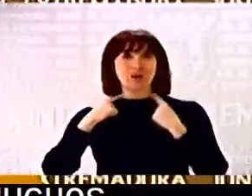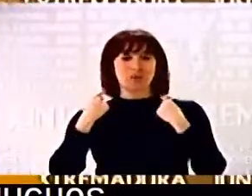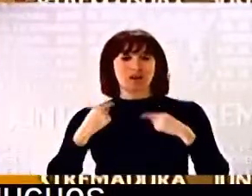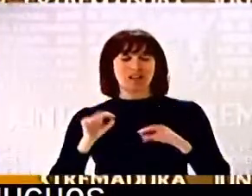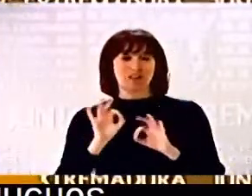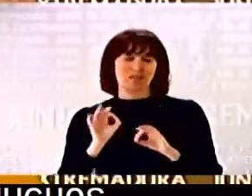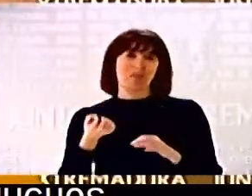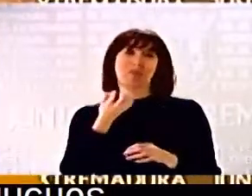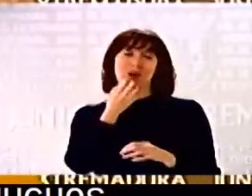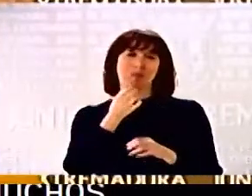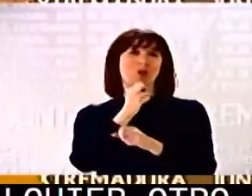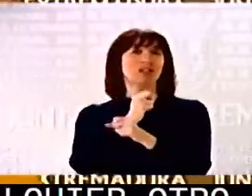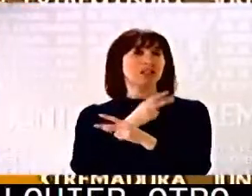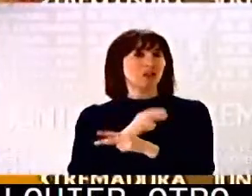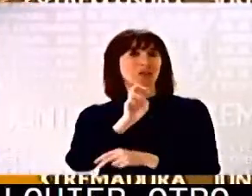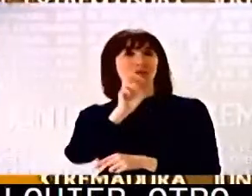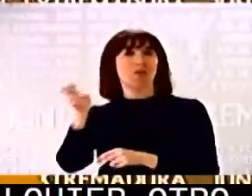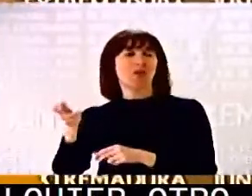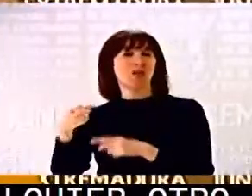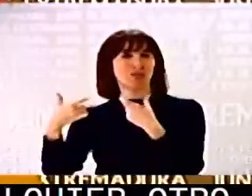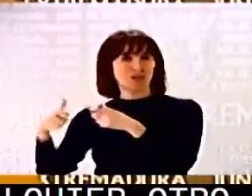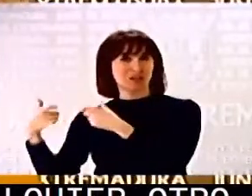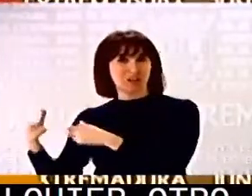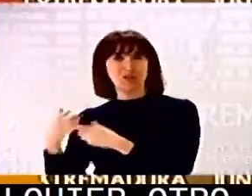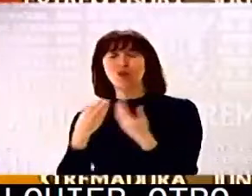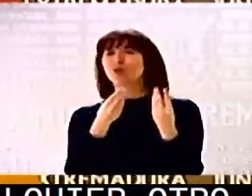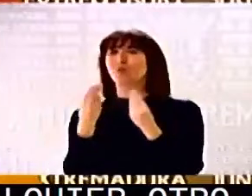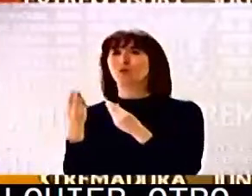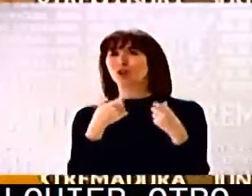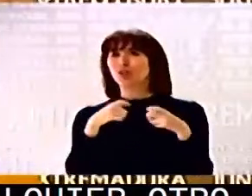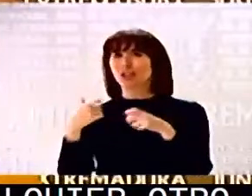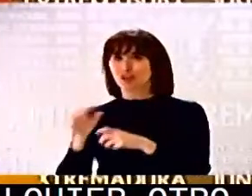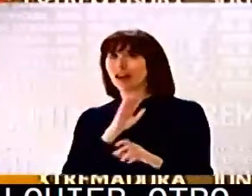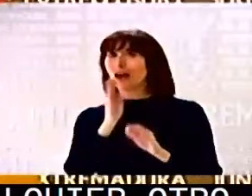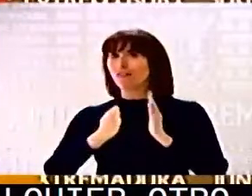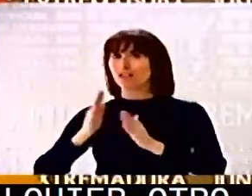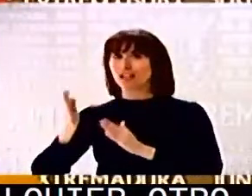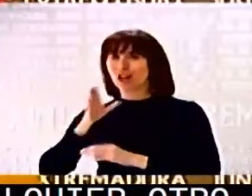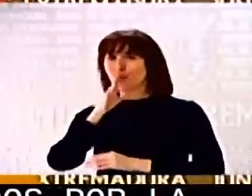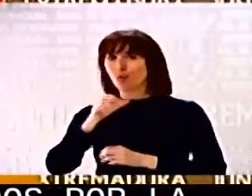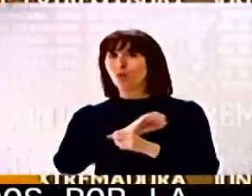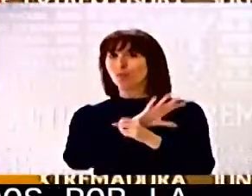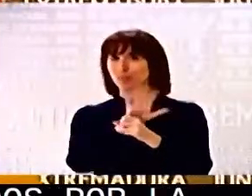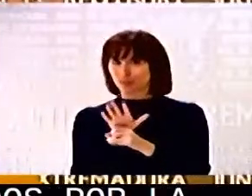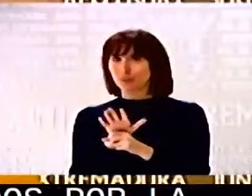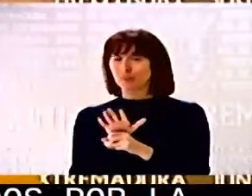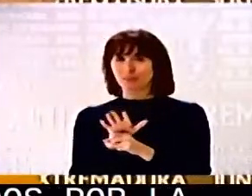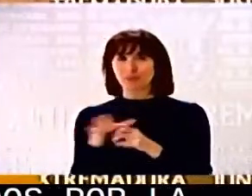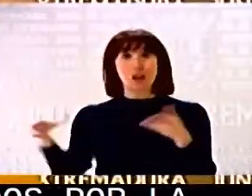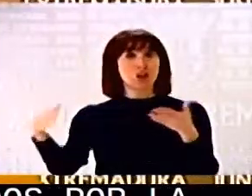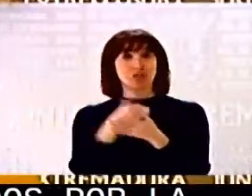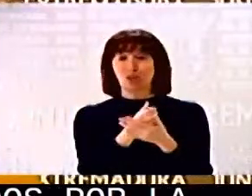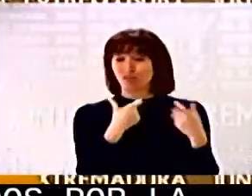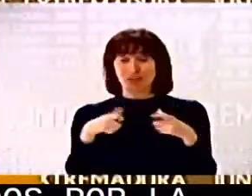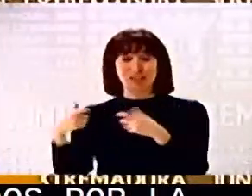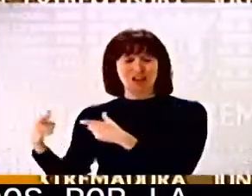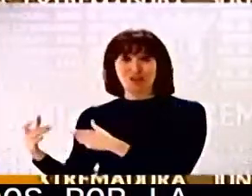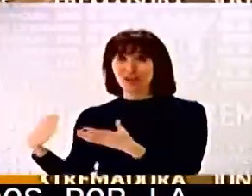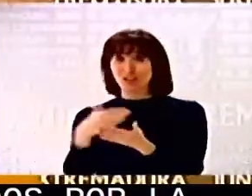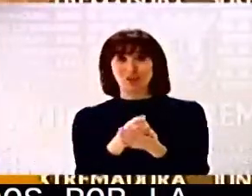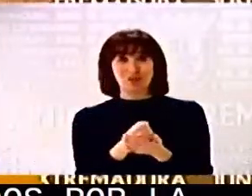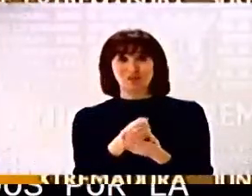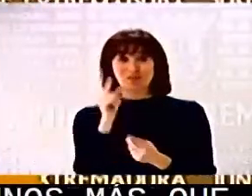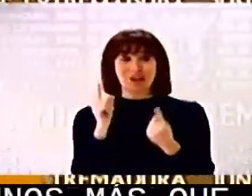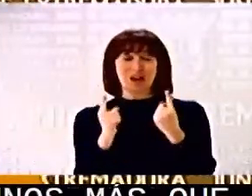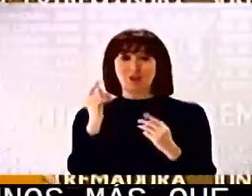otro sector. Son muchos los sectores afectados por la pandemia COVID-19, todos los sectores, unos más que